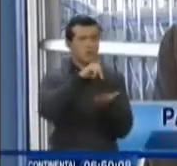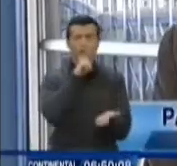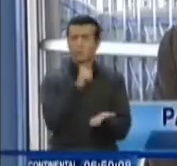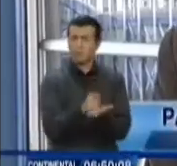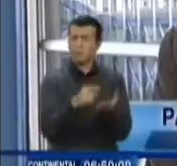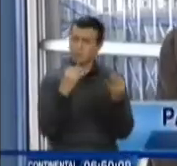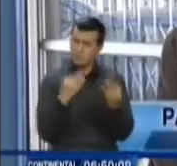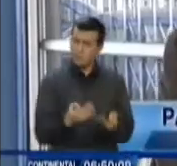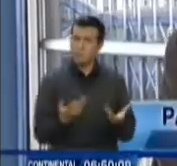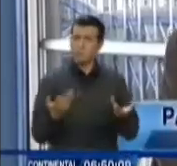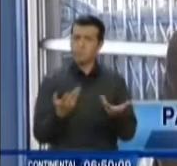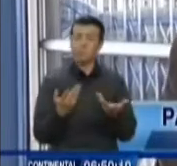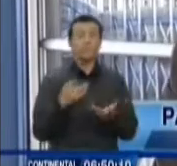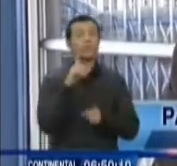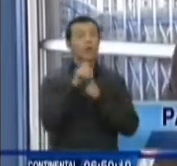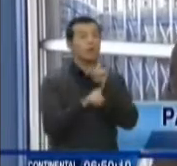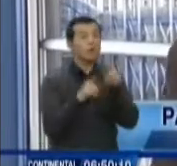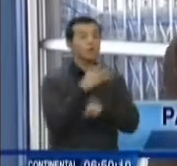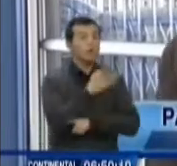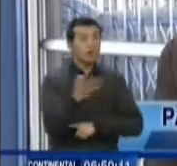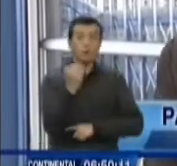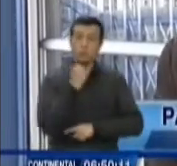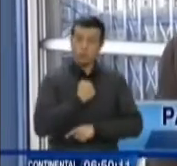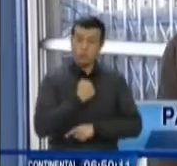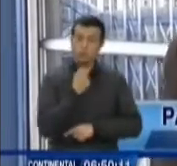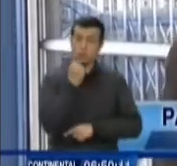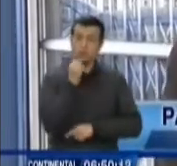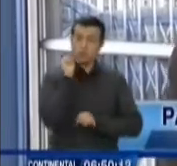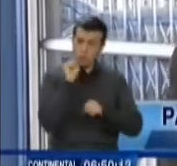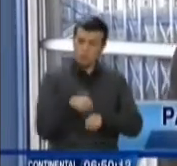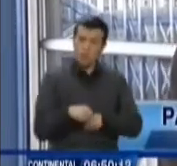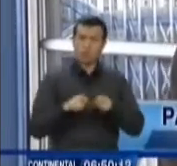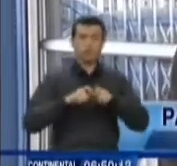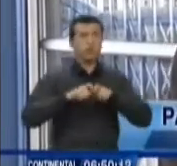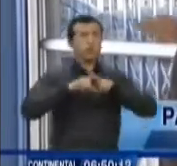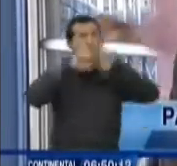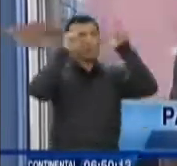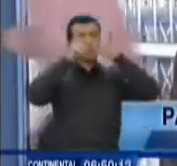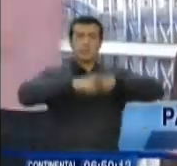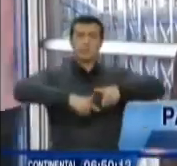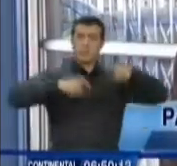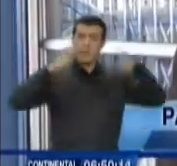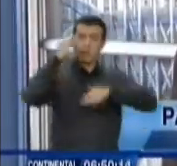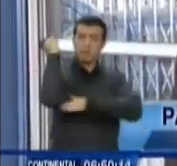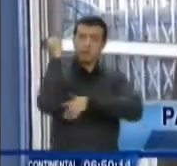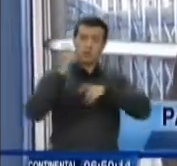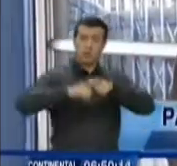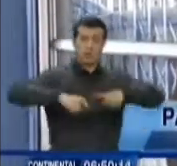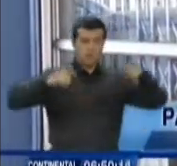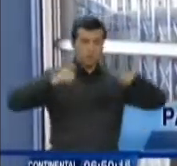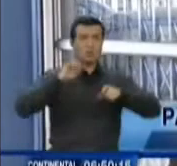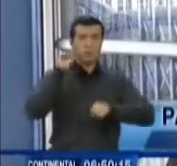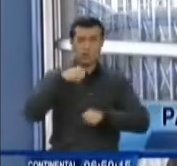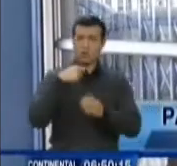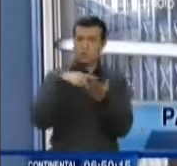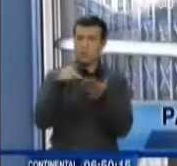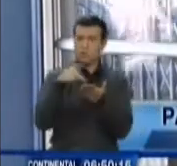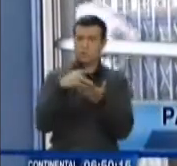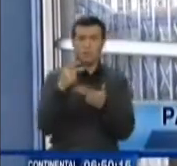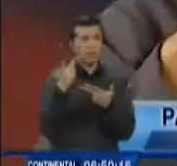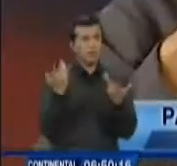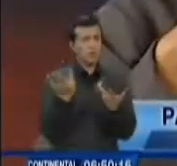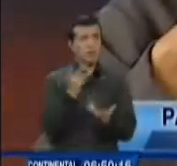que aquellos que tienen los recursos para poder sostener ese impacto lo puedan hacer sin que esto se traslade ni afecte al resto de